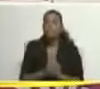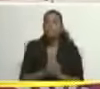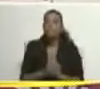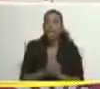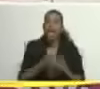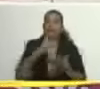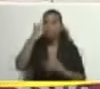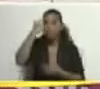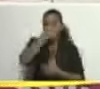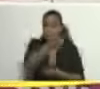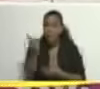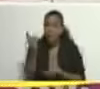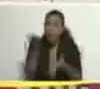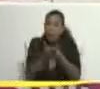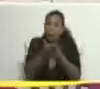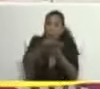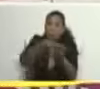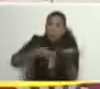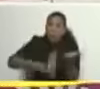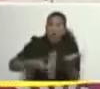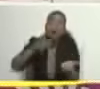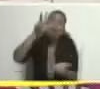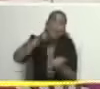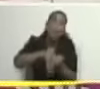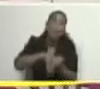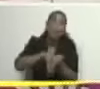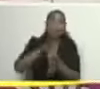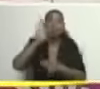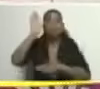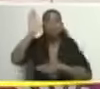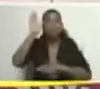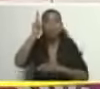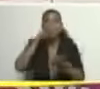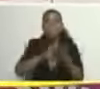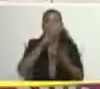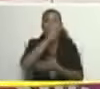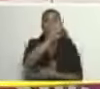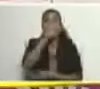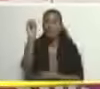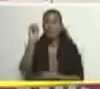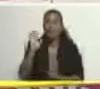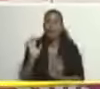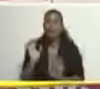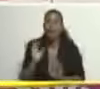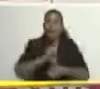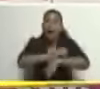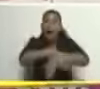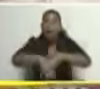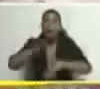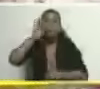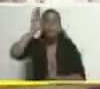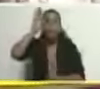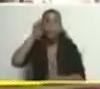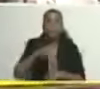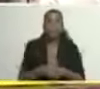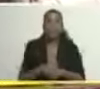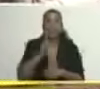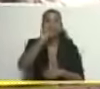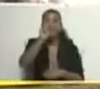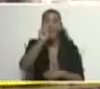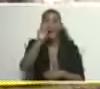En consideración el documento, aprobada la Agenda 2030, ALBA Futuro,